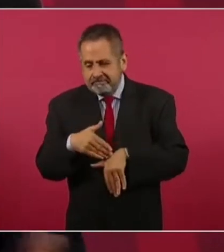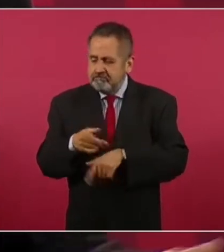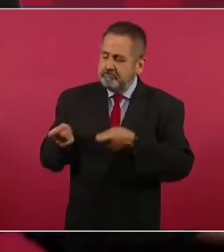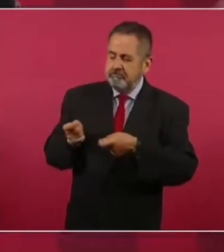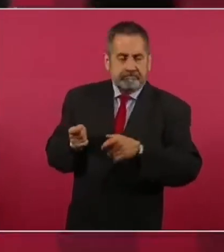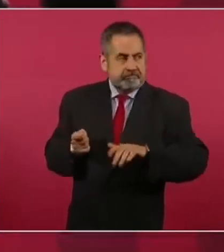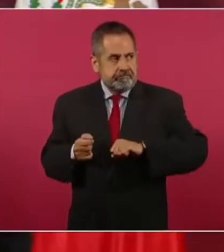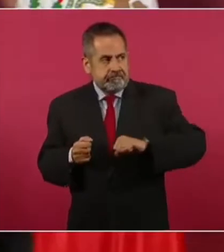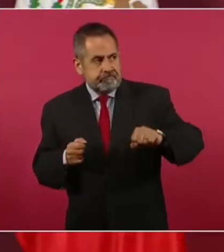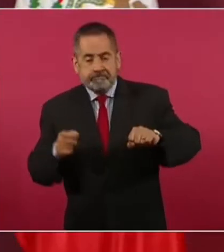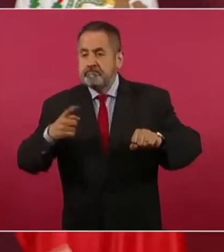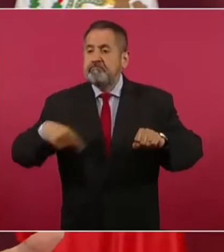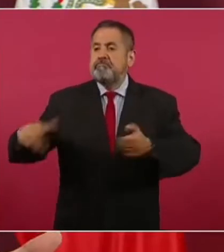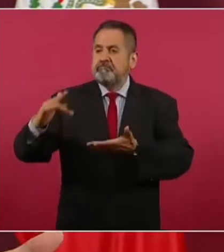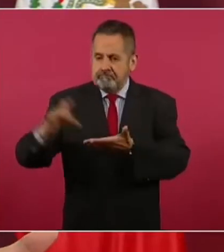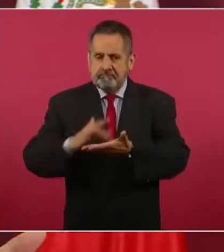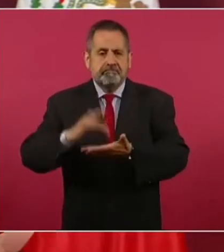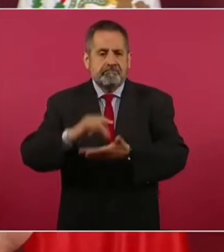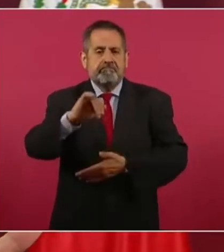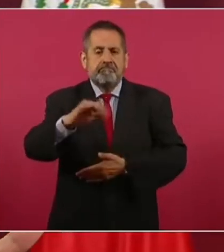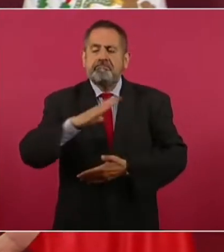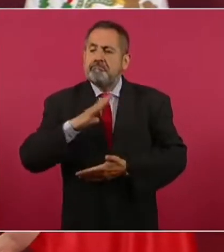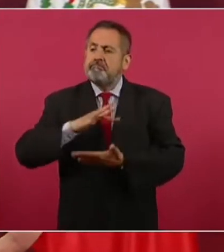Pero como hay apoyo del pueblo,